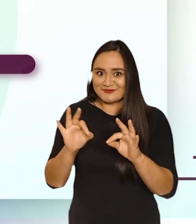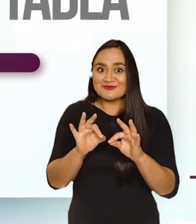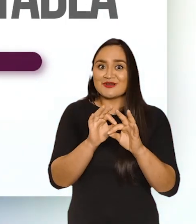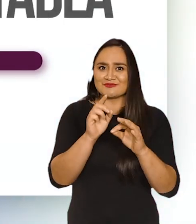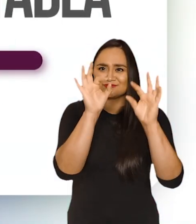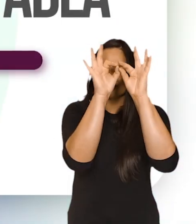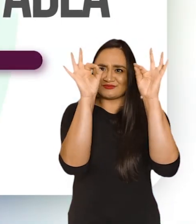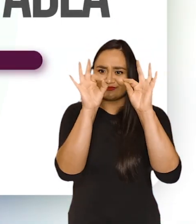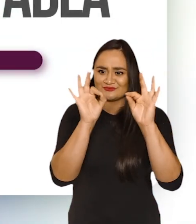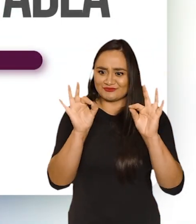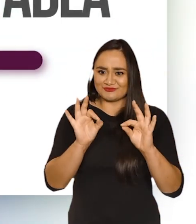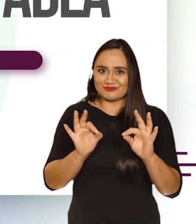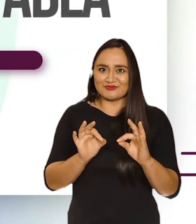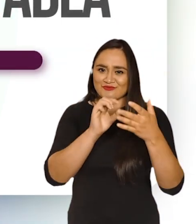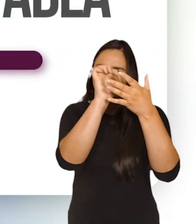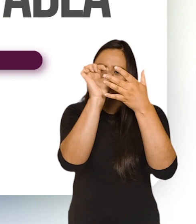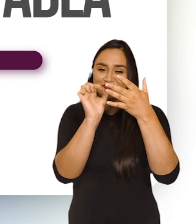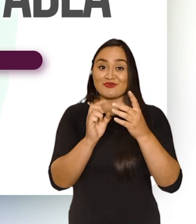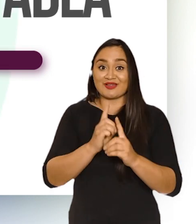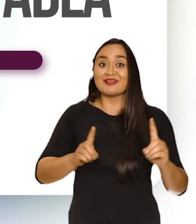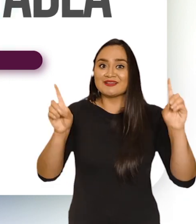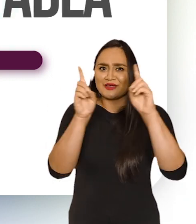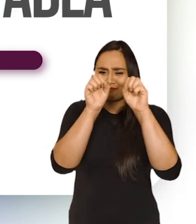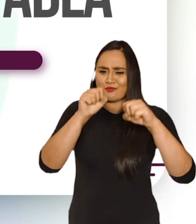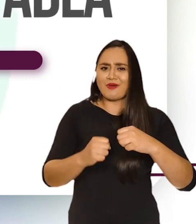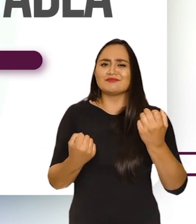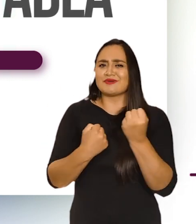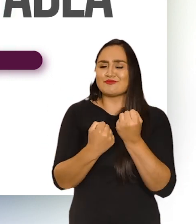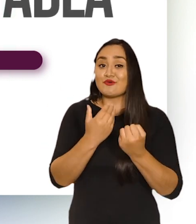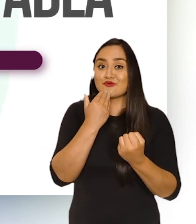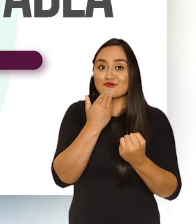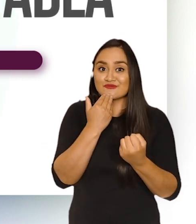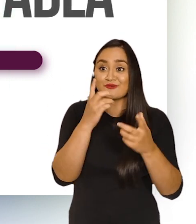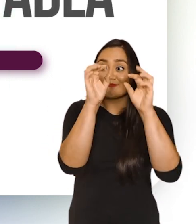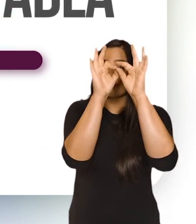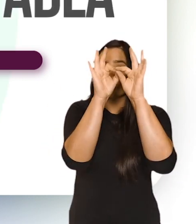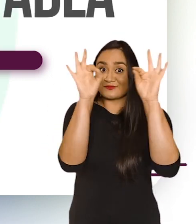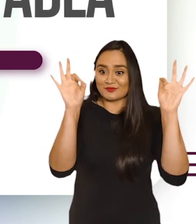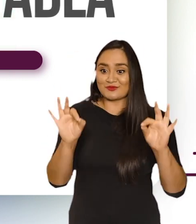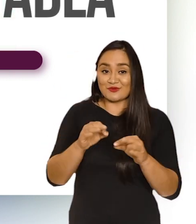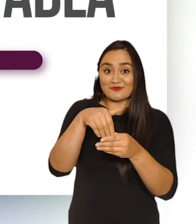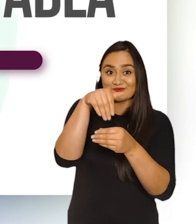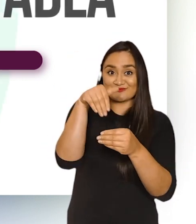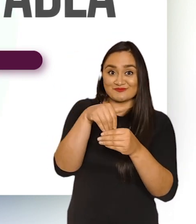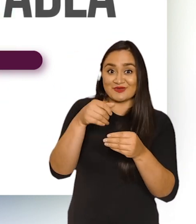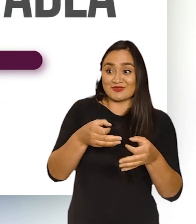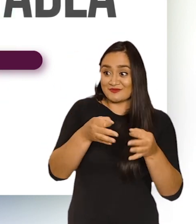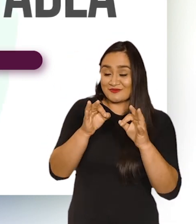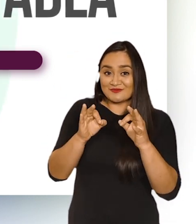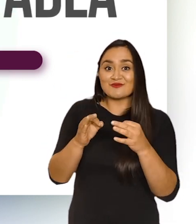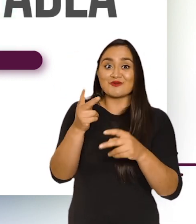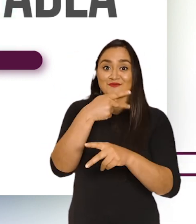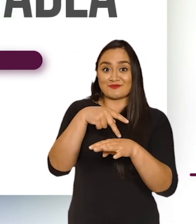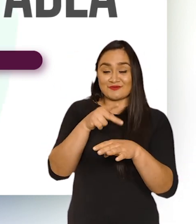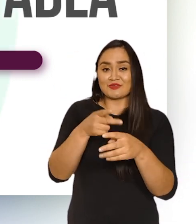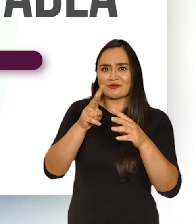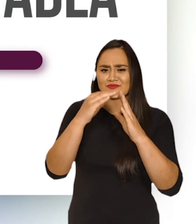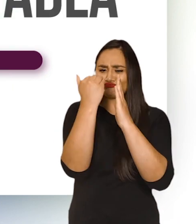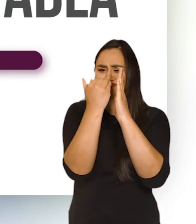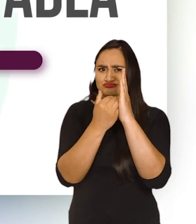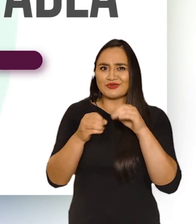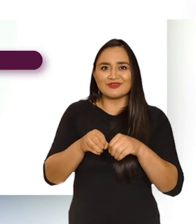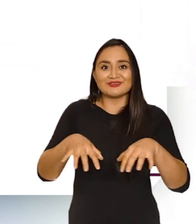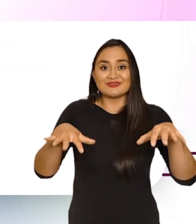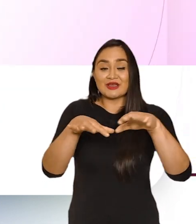la tabla con lo que corresponda a cada fase. Te puedes apoyar en los documentos de las figuras profesionales e incluso en los